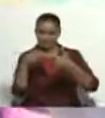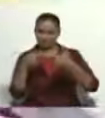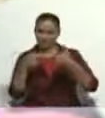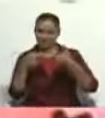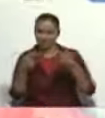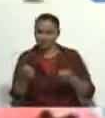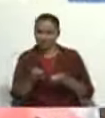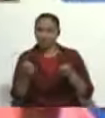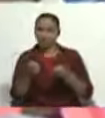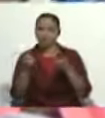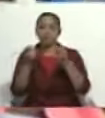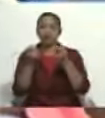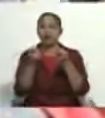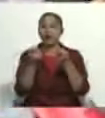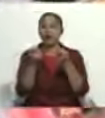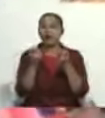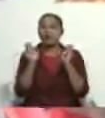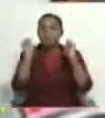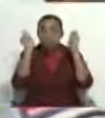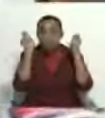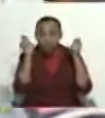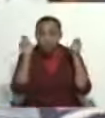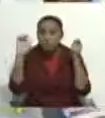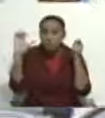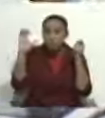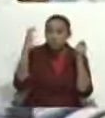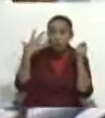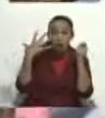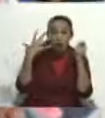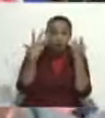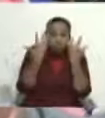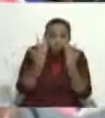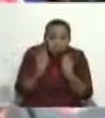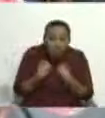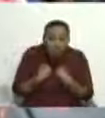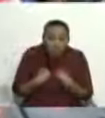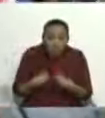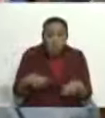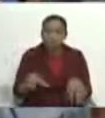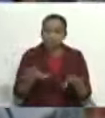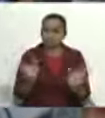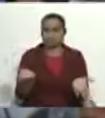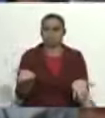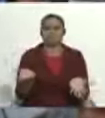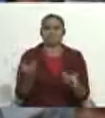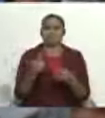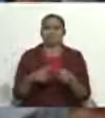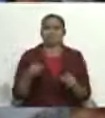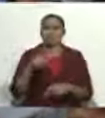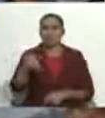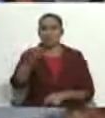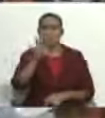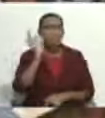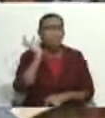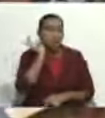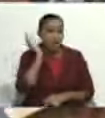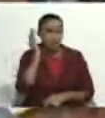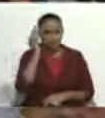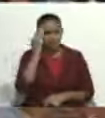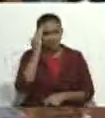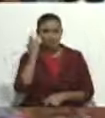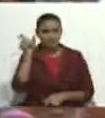se derrite si le pega el sol, pues. Se derrite. Pero ustedes saben, las mujeres de aquí saben lo que él piensa de las mujeres.